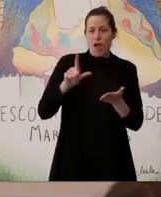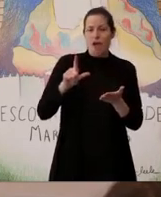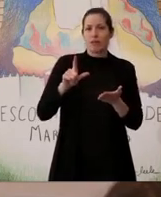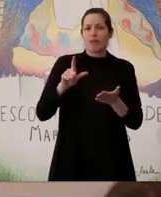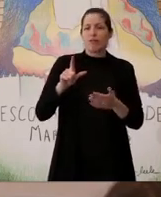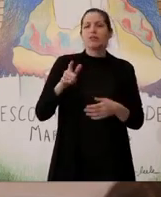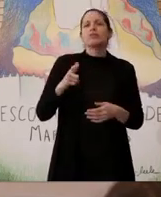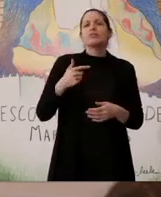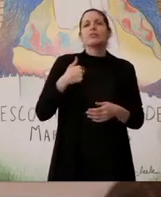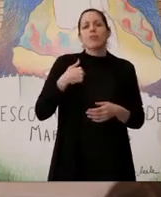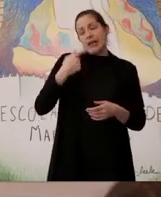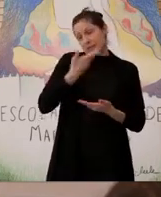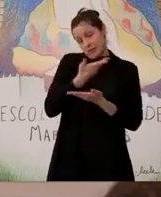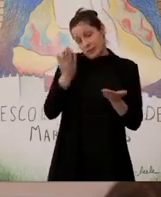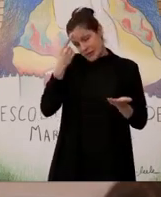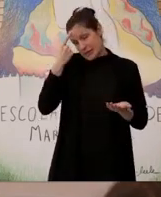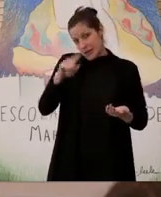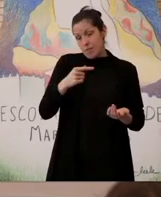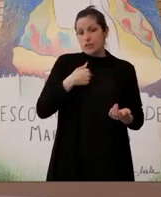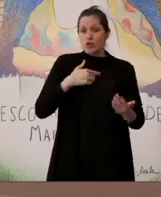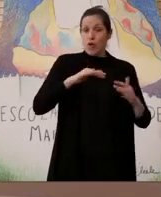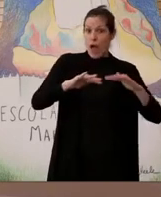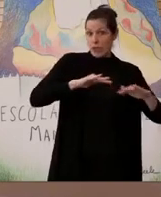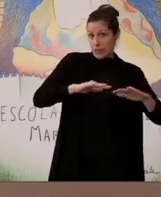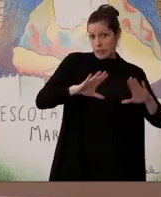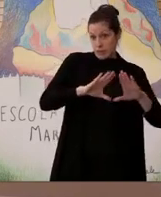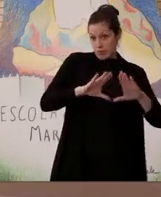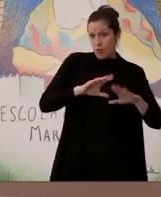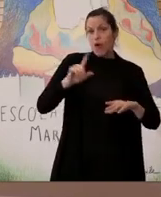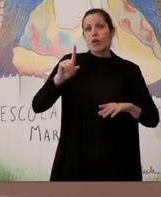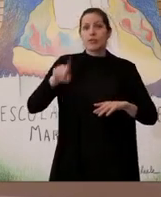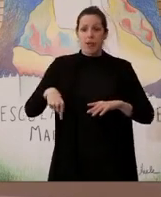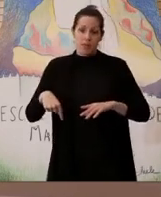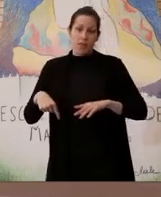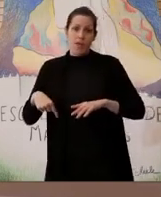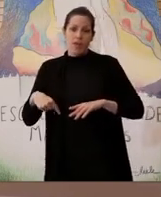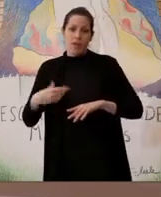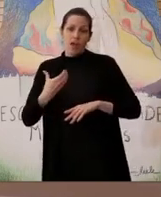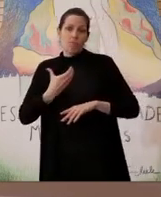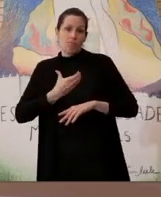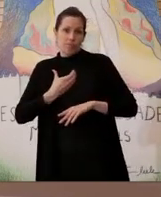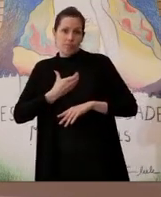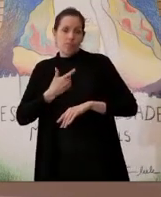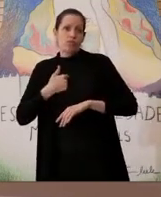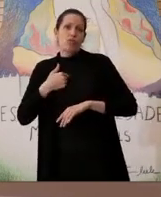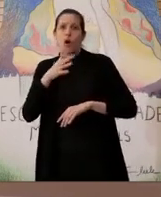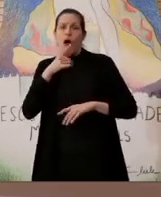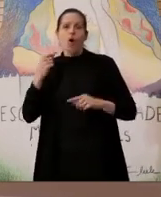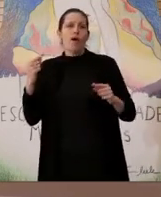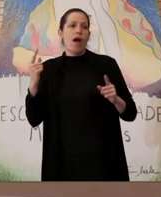combino un poco a mi niña parte más activista no ha ido local ahora está una oposición pero pero son concella irá